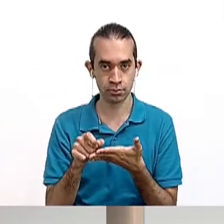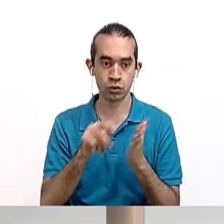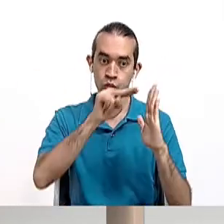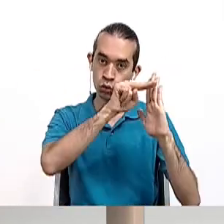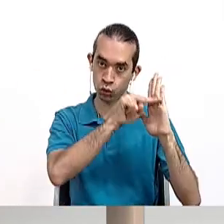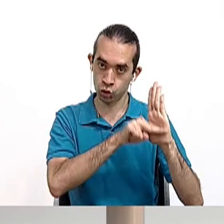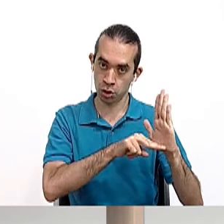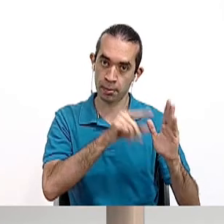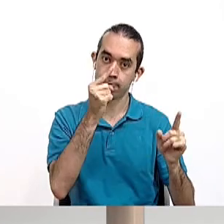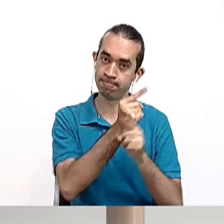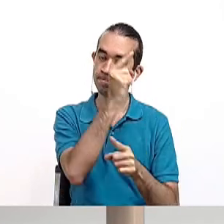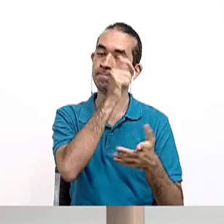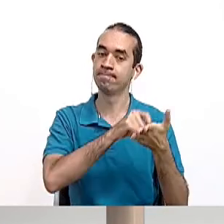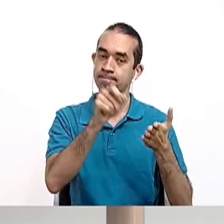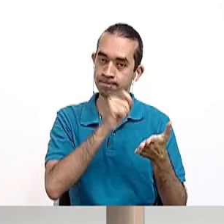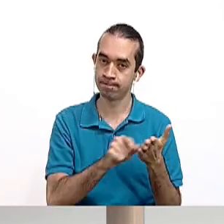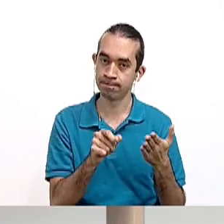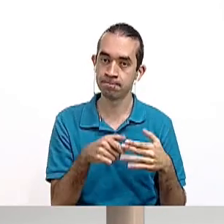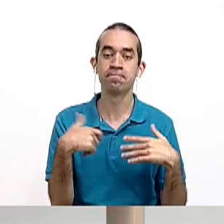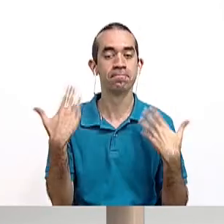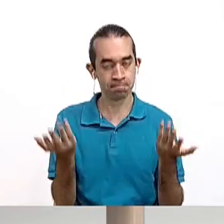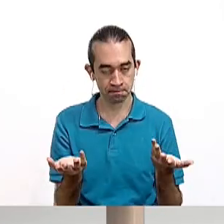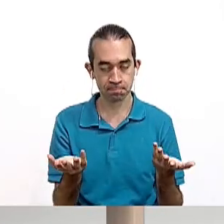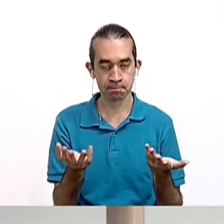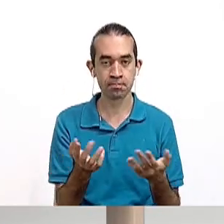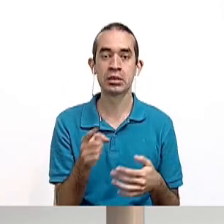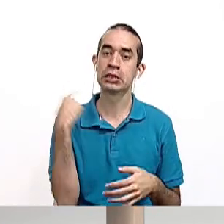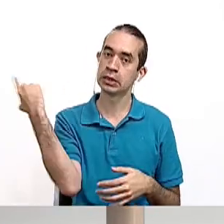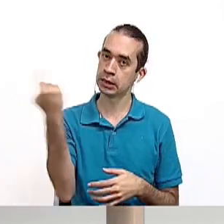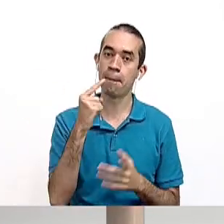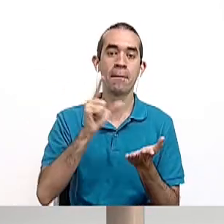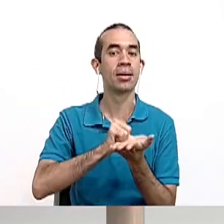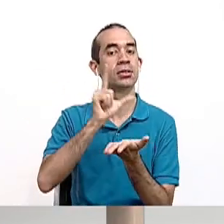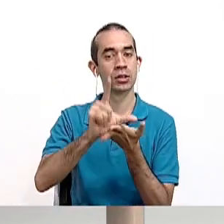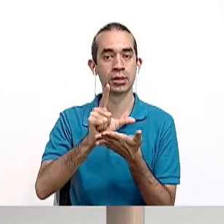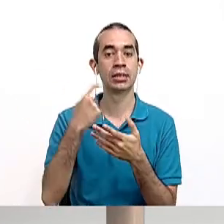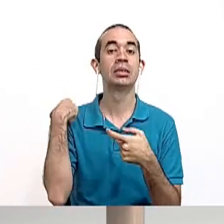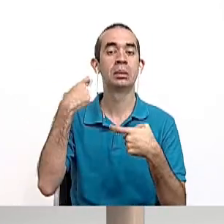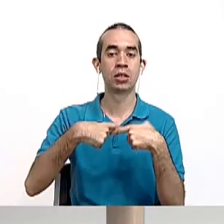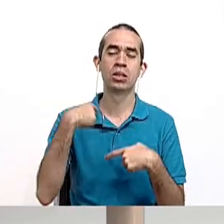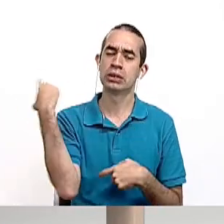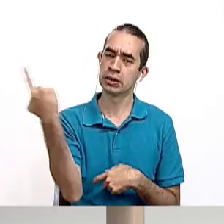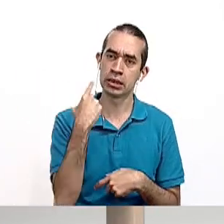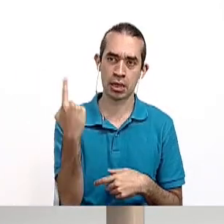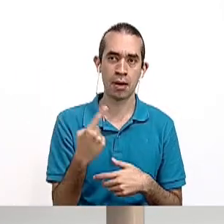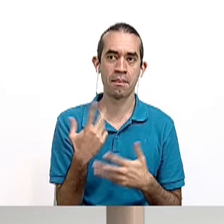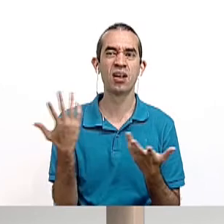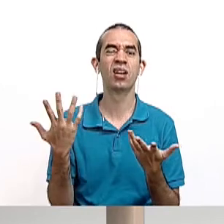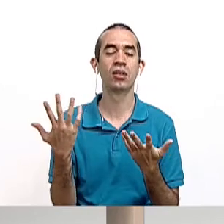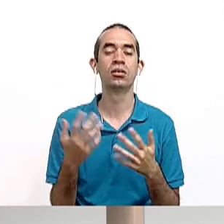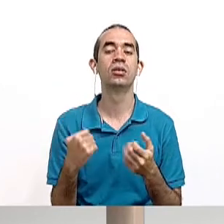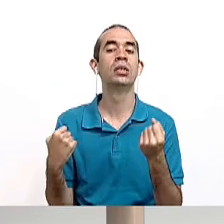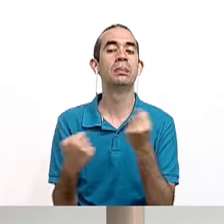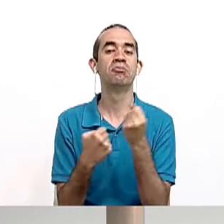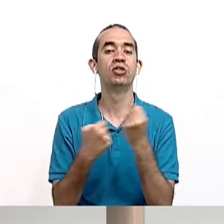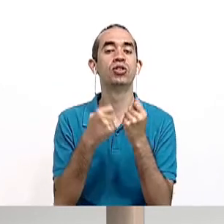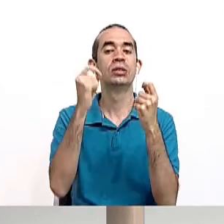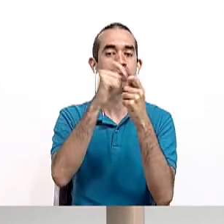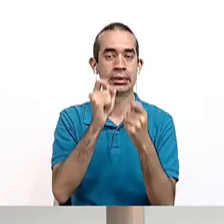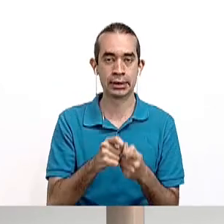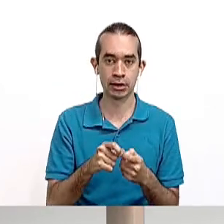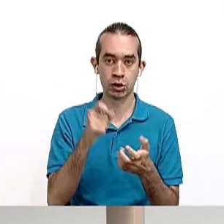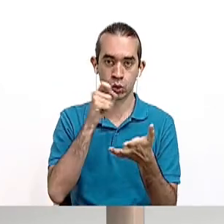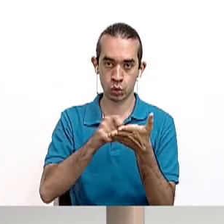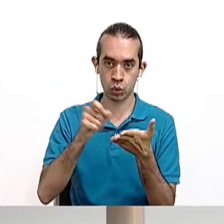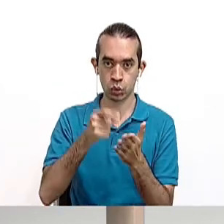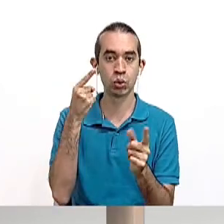normas ortográficas. Y es por eso que siempre en las lecciones de español vamos a tener un espacio para reforzar los detalles de